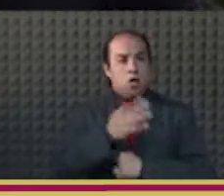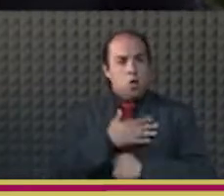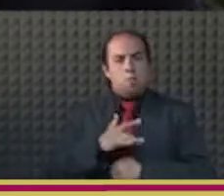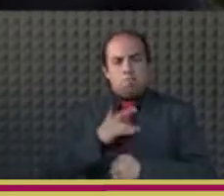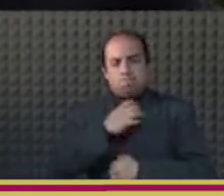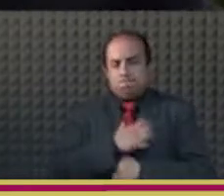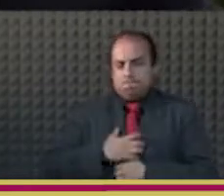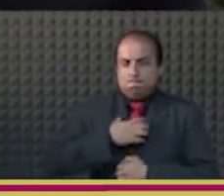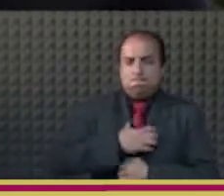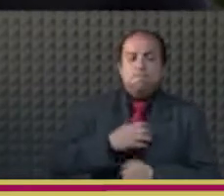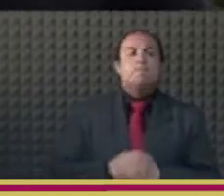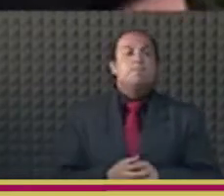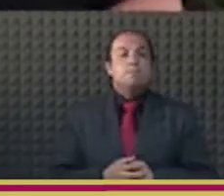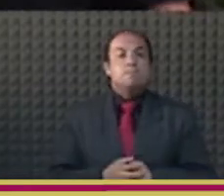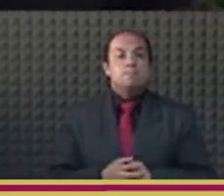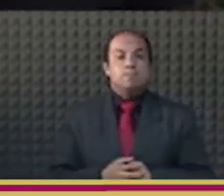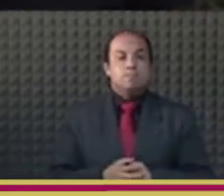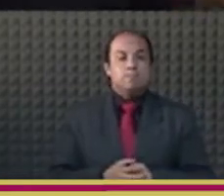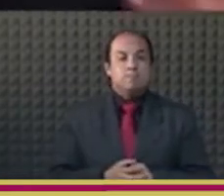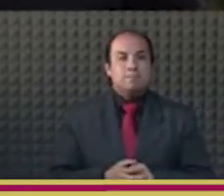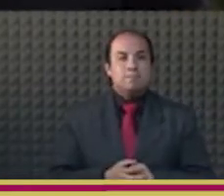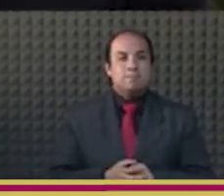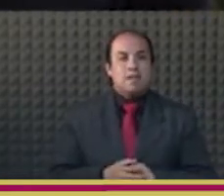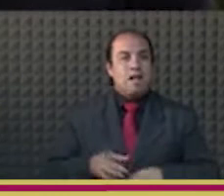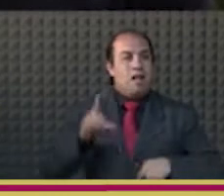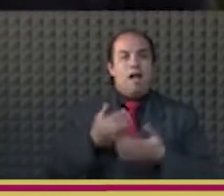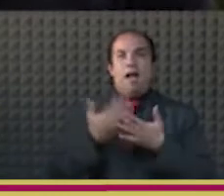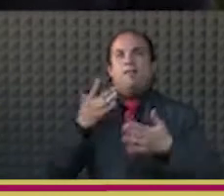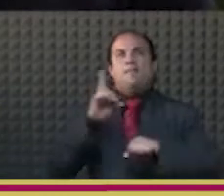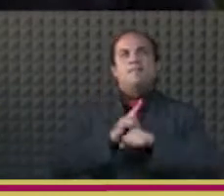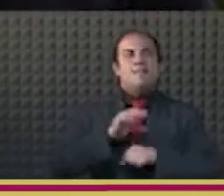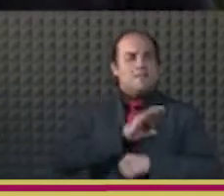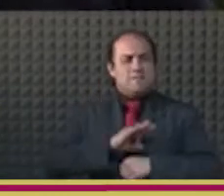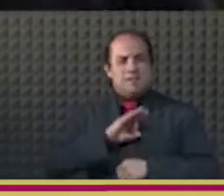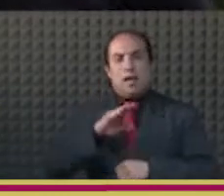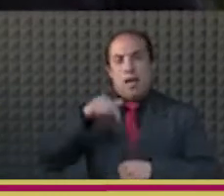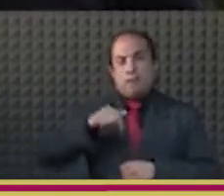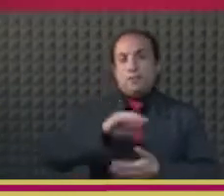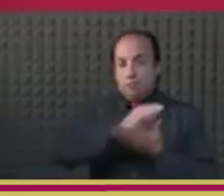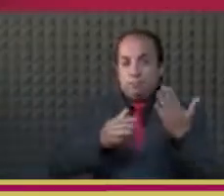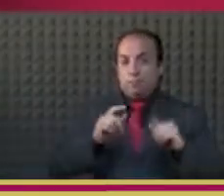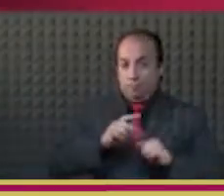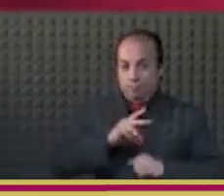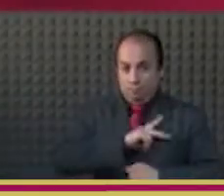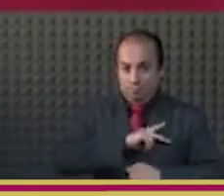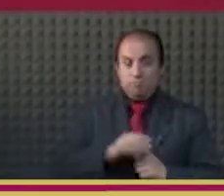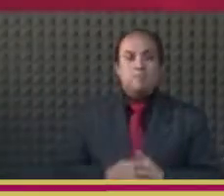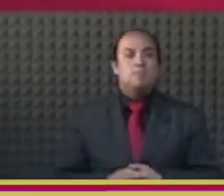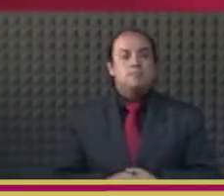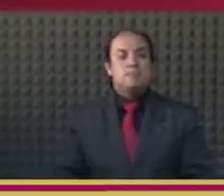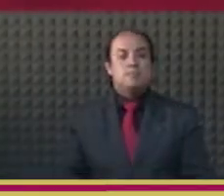muy contenta y no sé, fue un día muy feliz para mí cuando me contrataron acá.